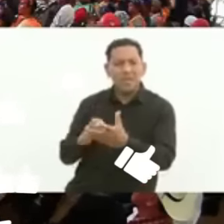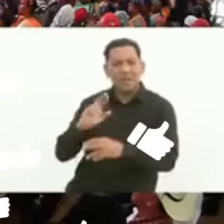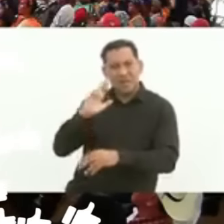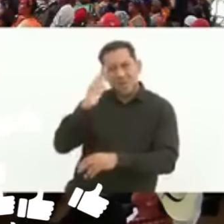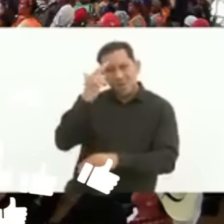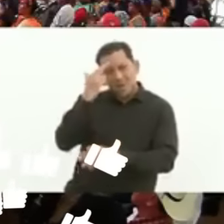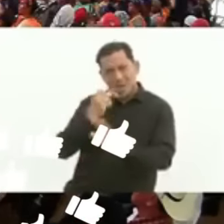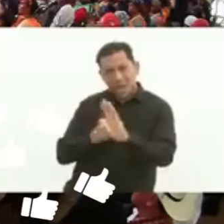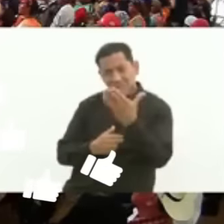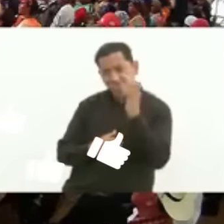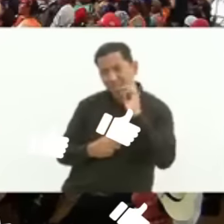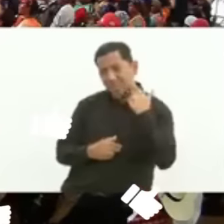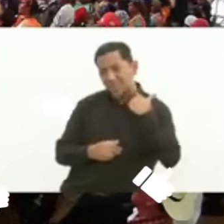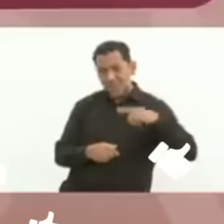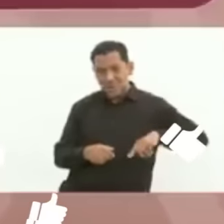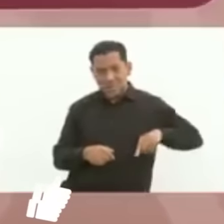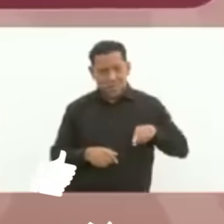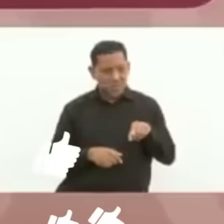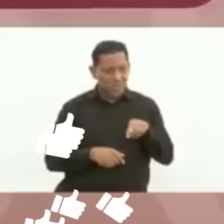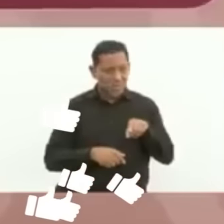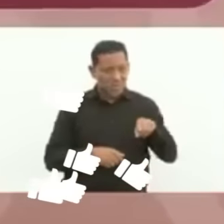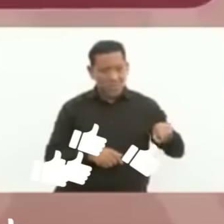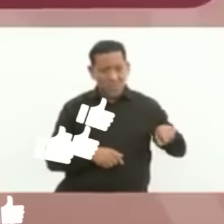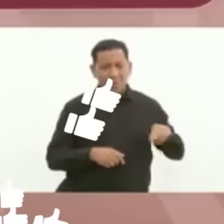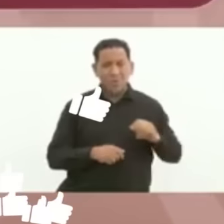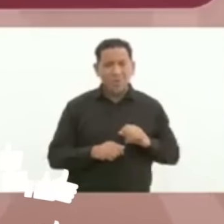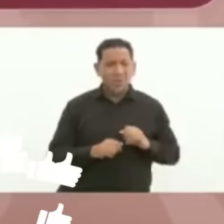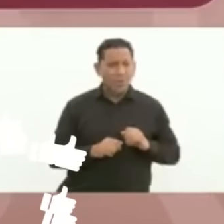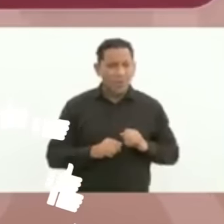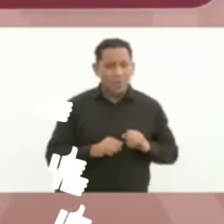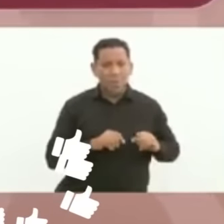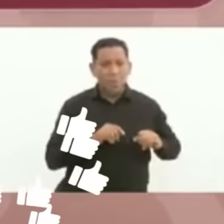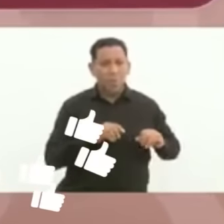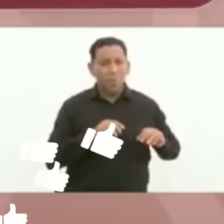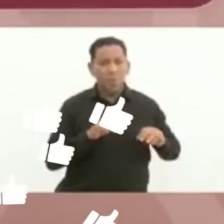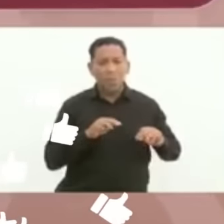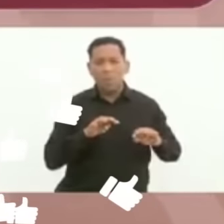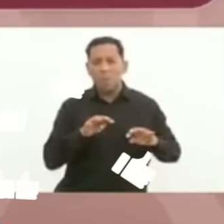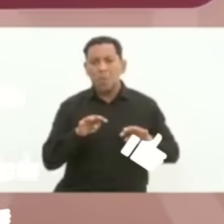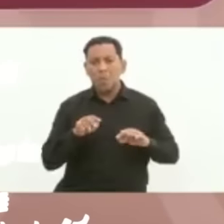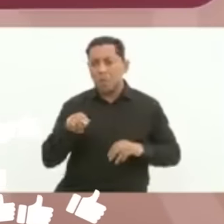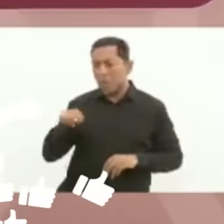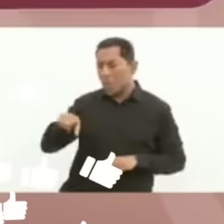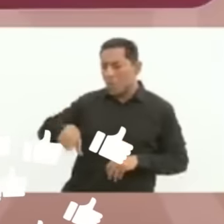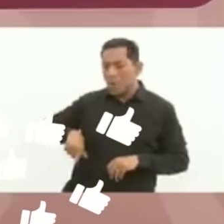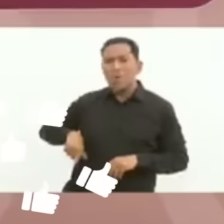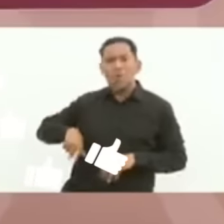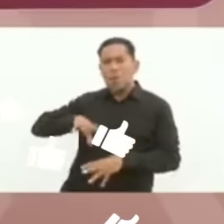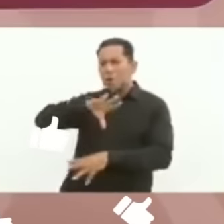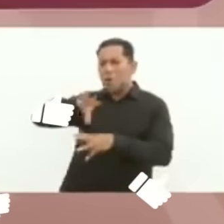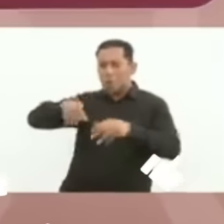unos cuantos y que se dedica al bien del pueblo de México y de la